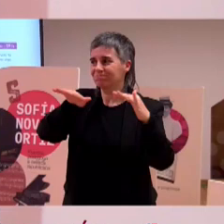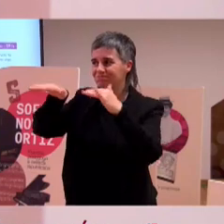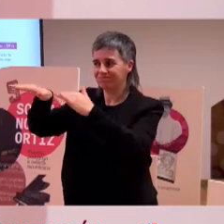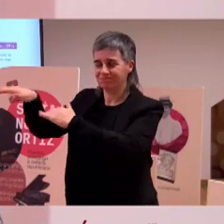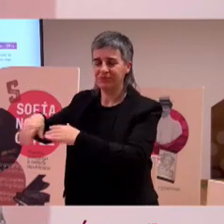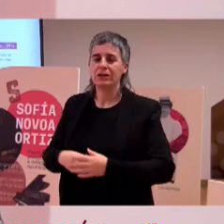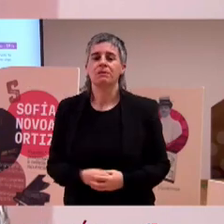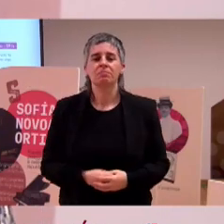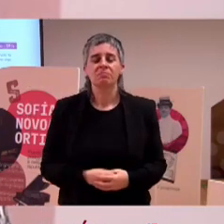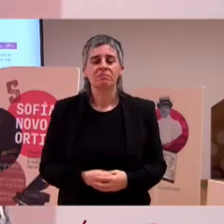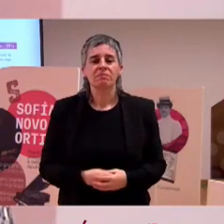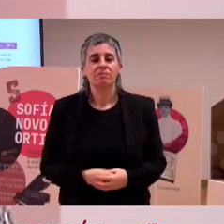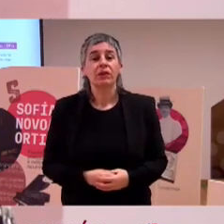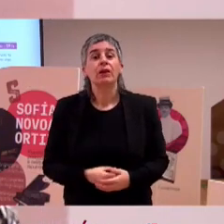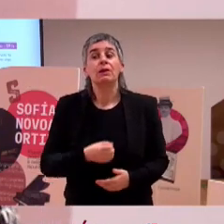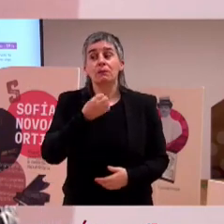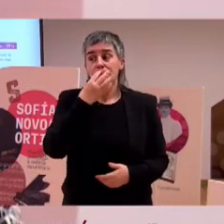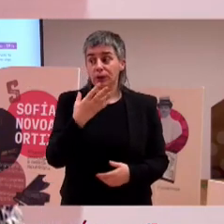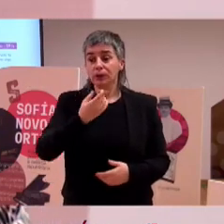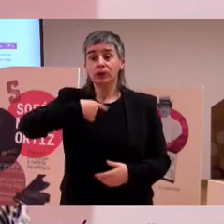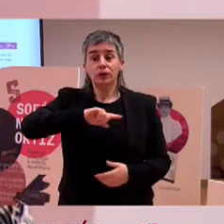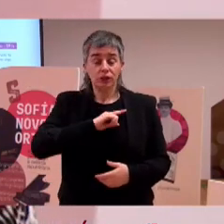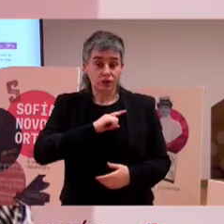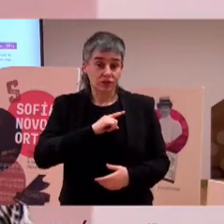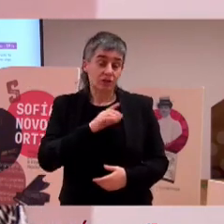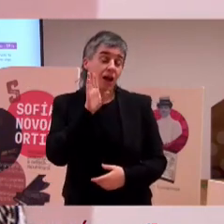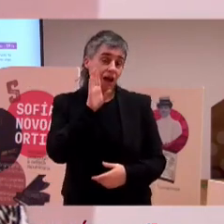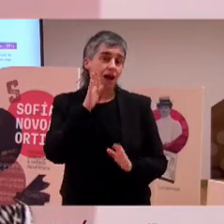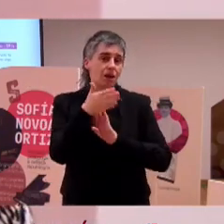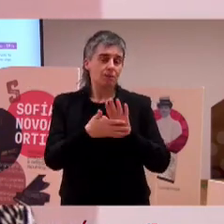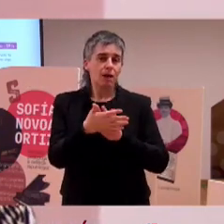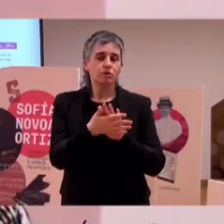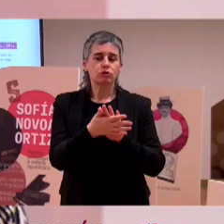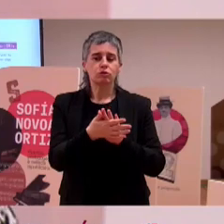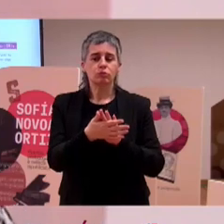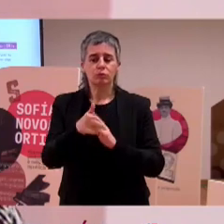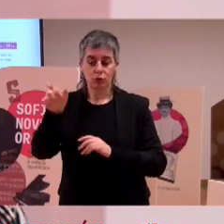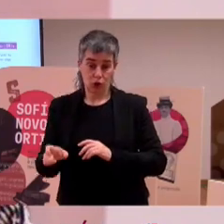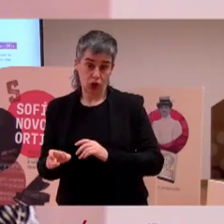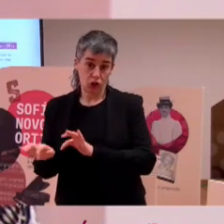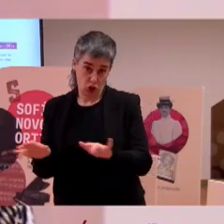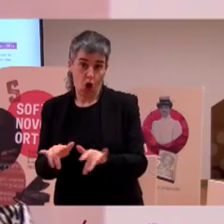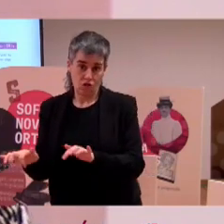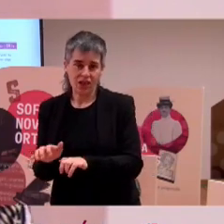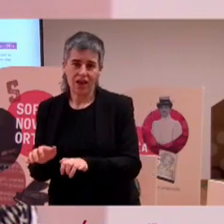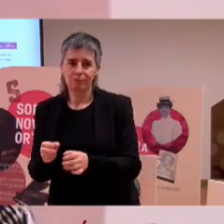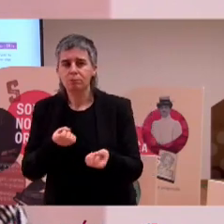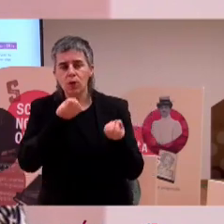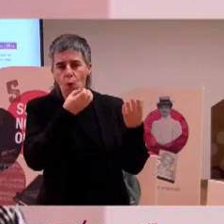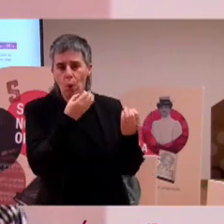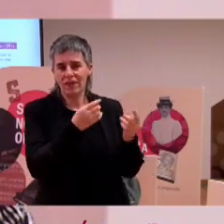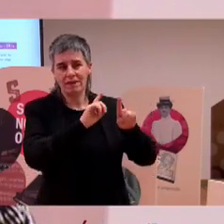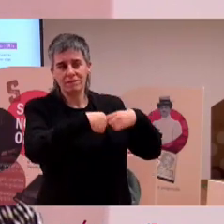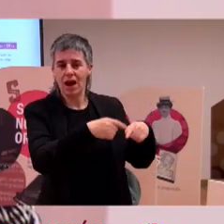Pues comentábamos que, bueno, que estes argumentos que ela lle dá a seu pai, no, a familia, para un